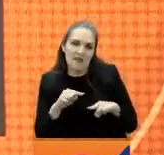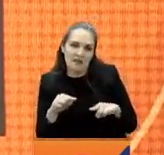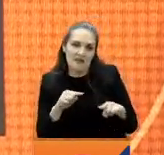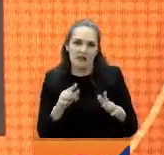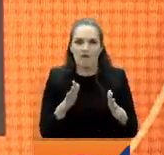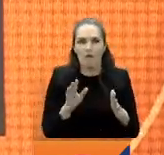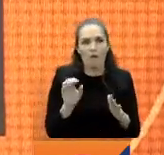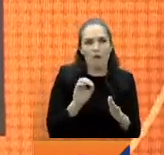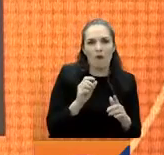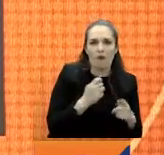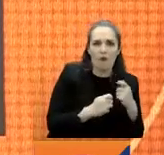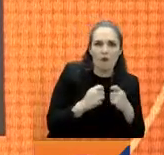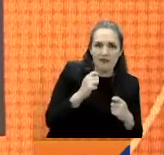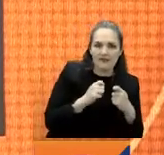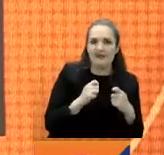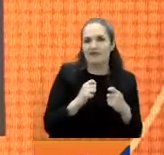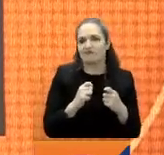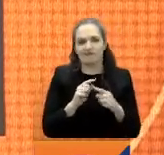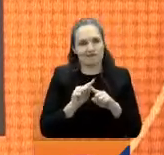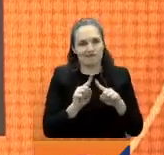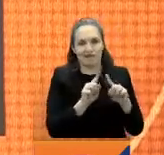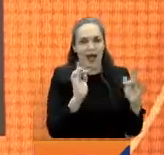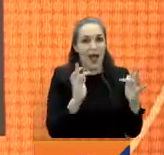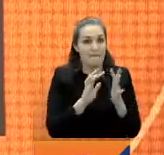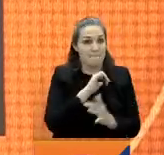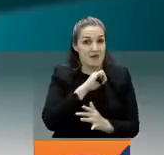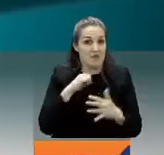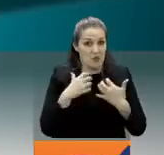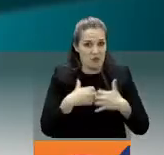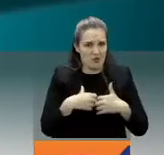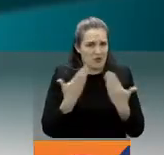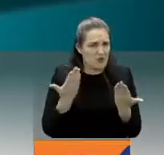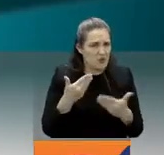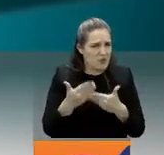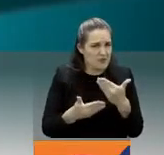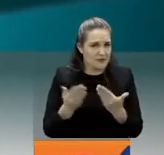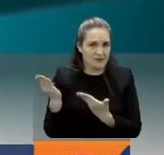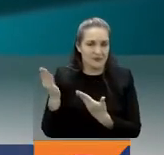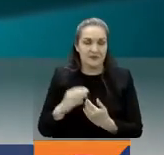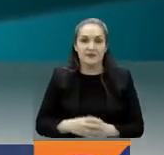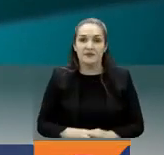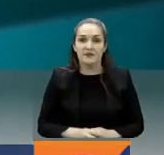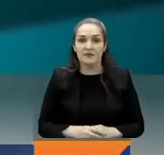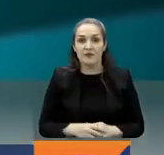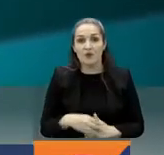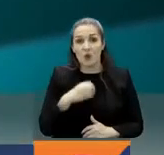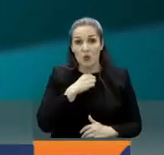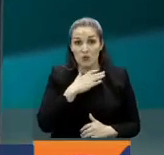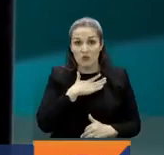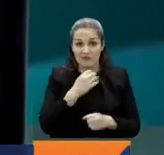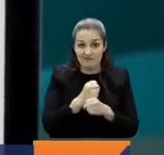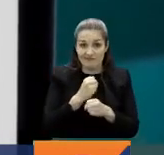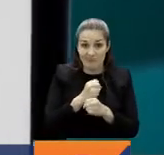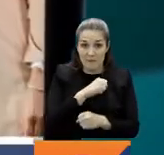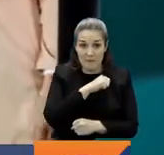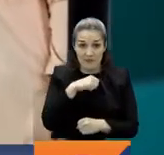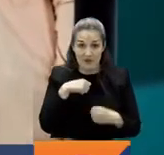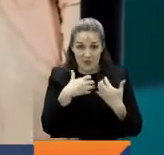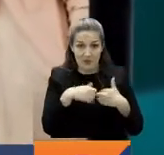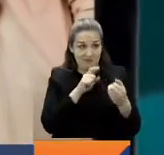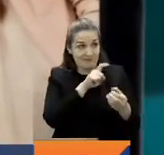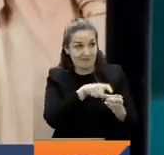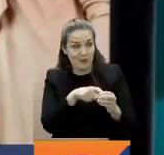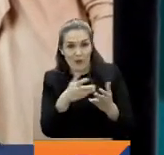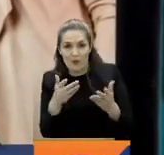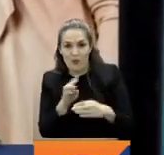y comerciales. Aquí le contamos cómo se puede postular. En oportunidades de trabajo en el sector privado, vaya a la